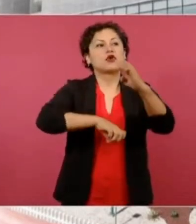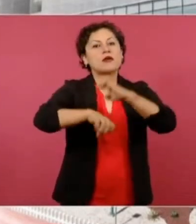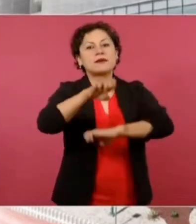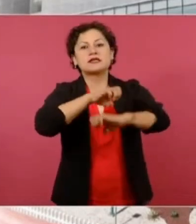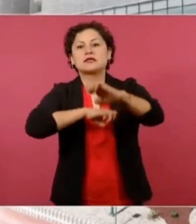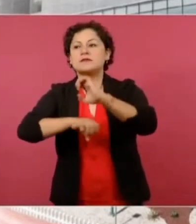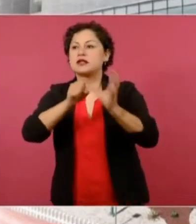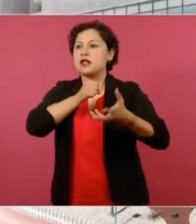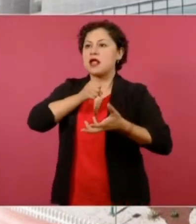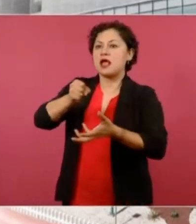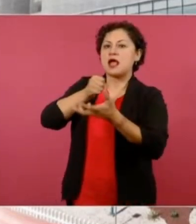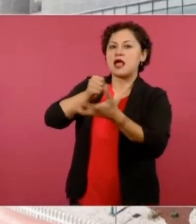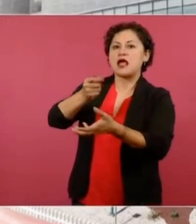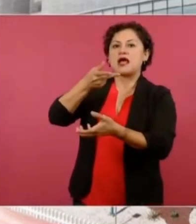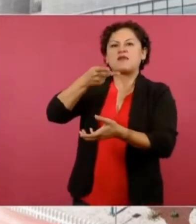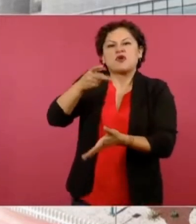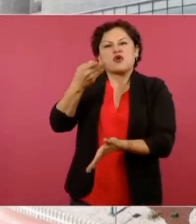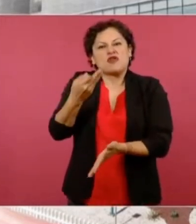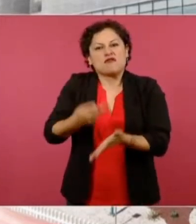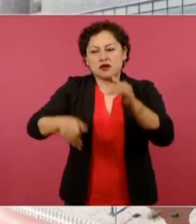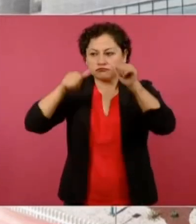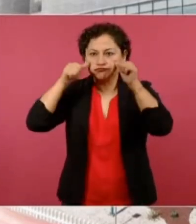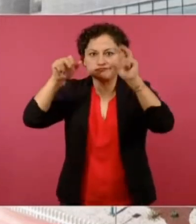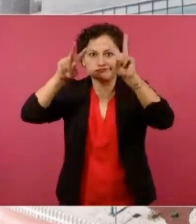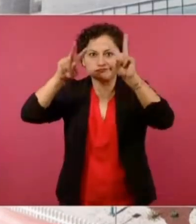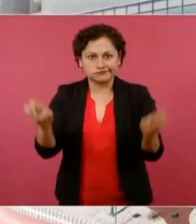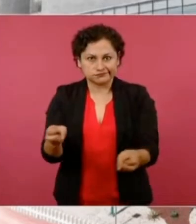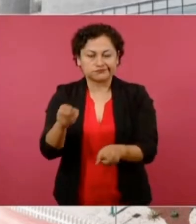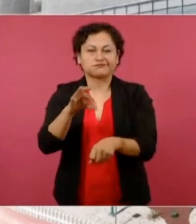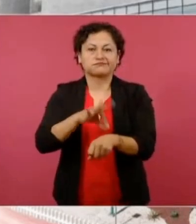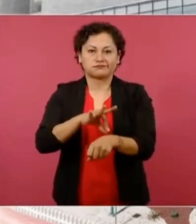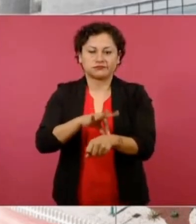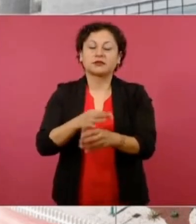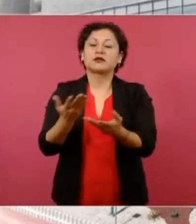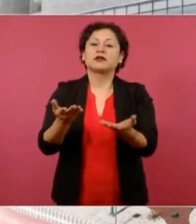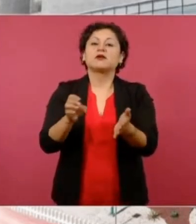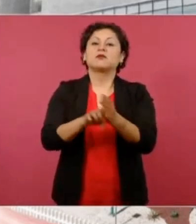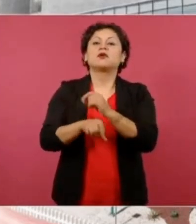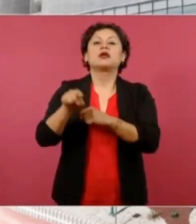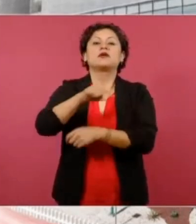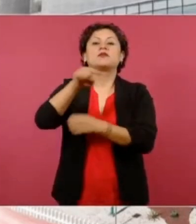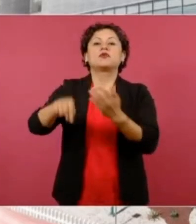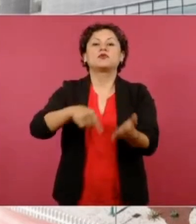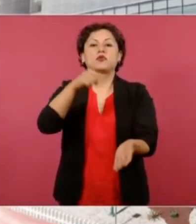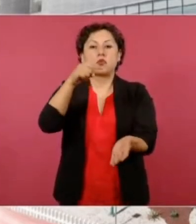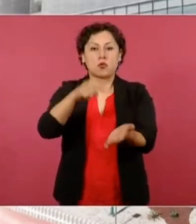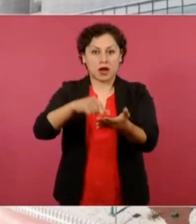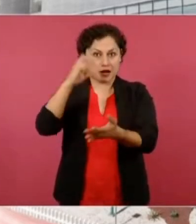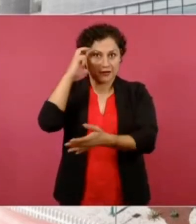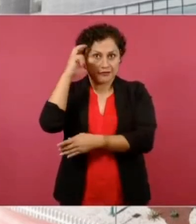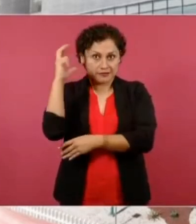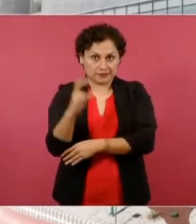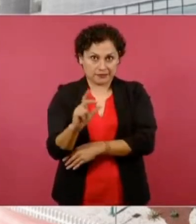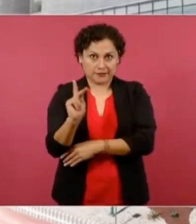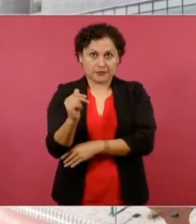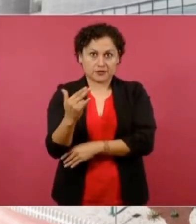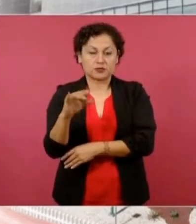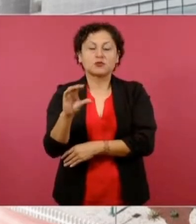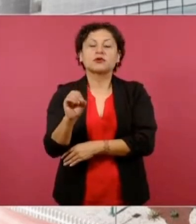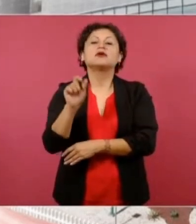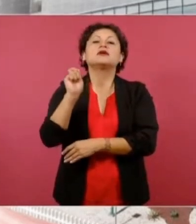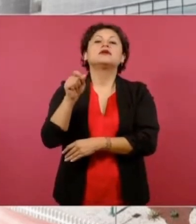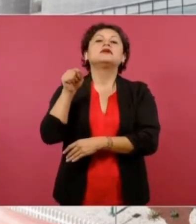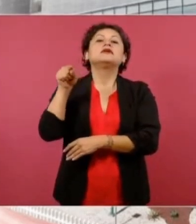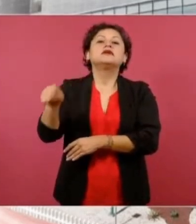de instituciones de atención médica. Se había iniciado un hospital general de zona en Pachuca, un hospital general para la sustitución